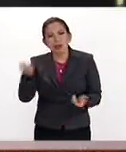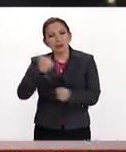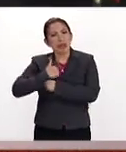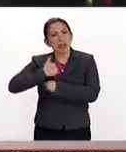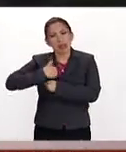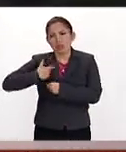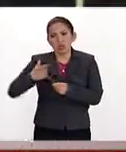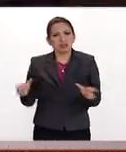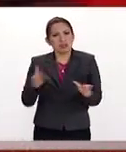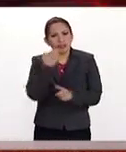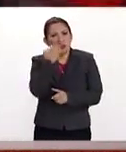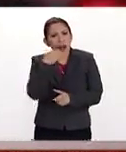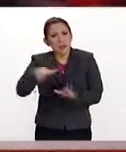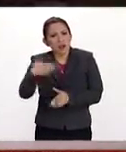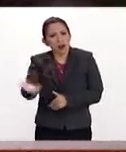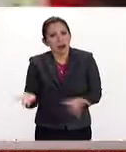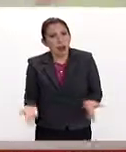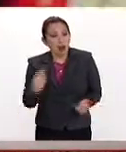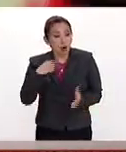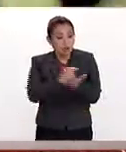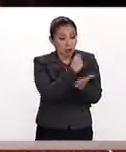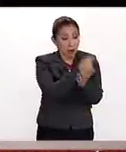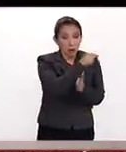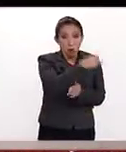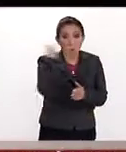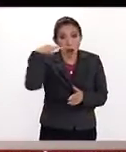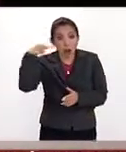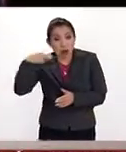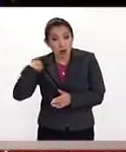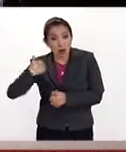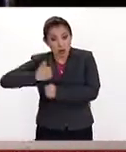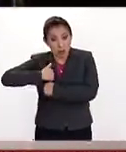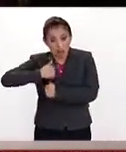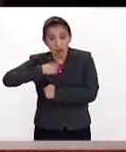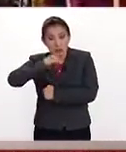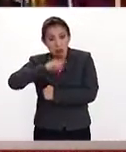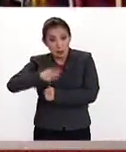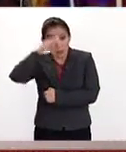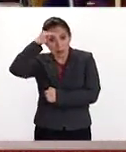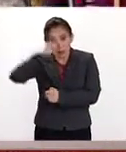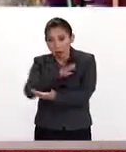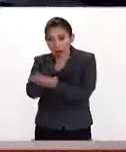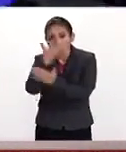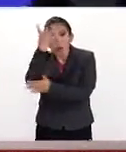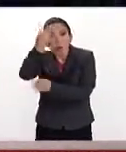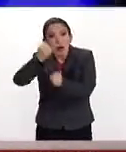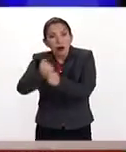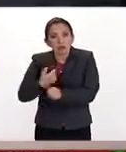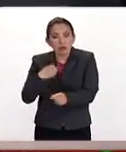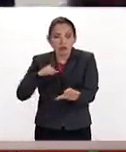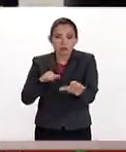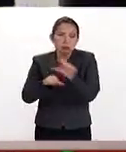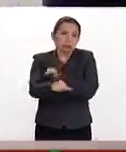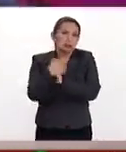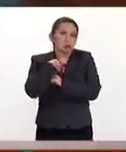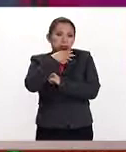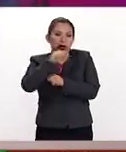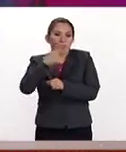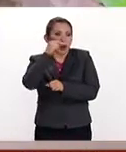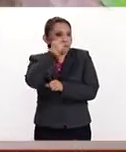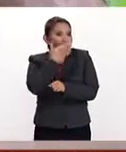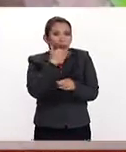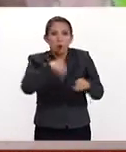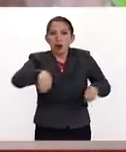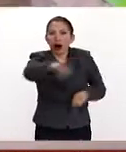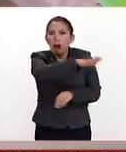este extremo? O en el caso de Tamaulipas o en Veracruz, donde la Armada de México lleva ya 4 años sustituyendo por completo a las